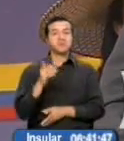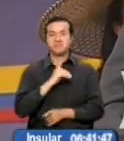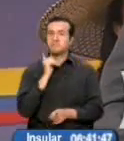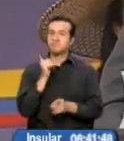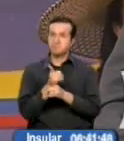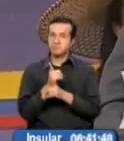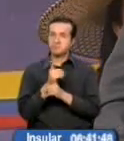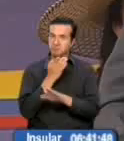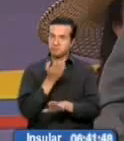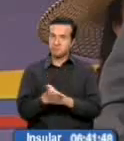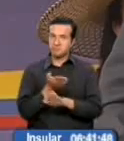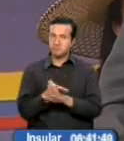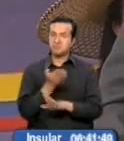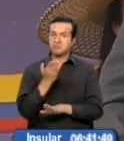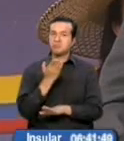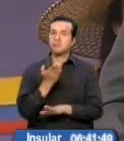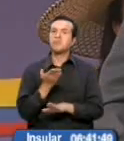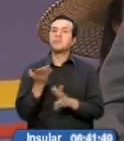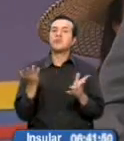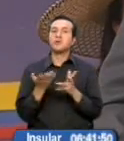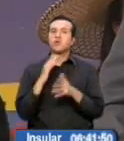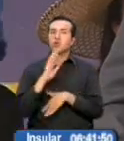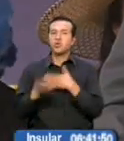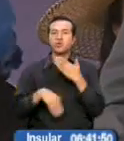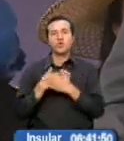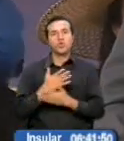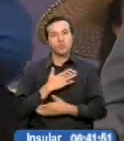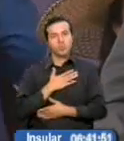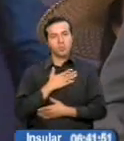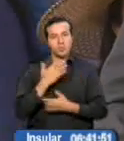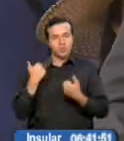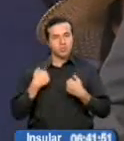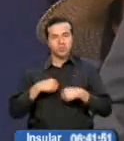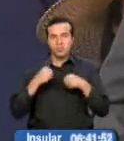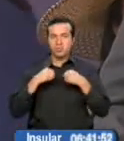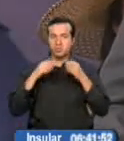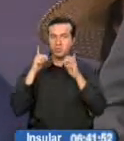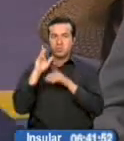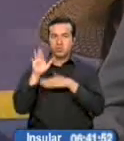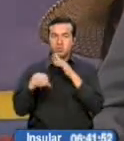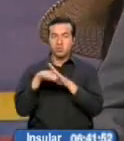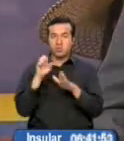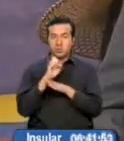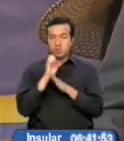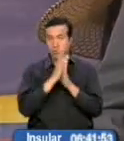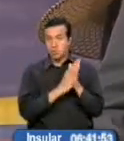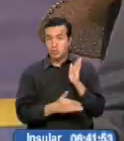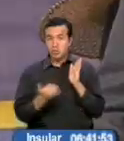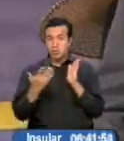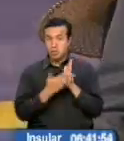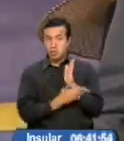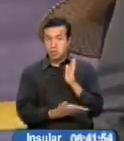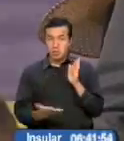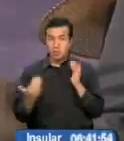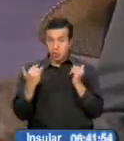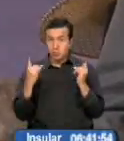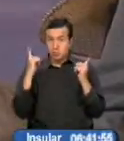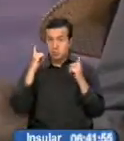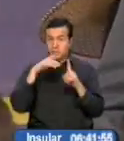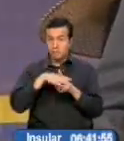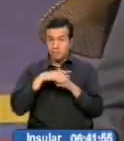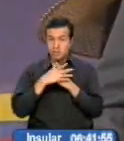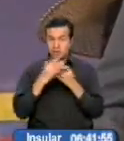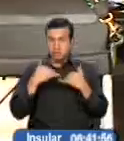dispuestas a ofrecer todo nuestro contingente para que el país en estos momentos difíciles